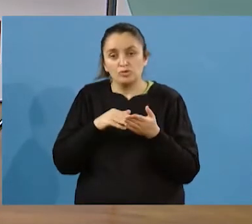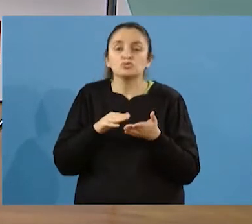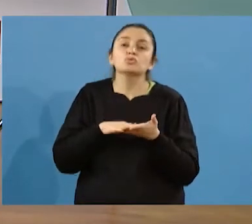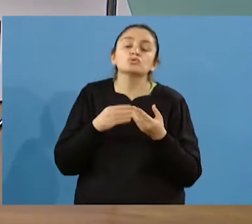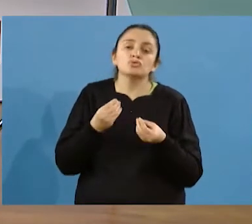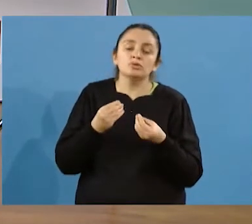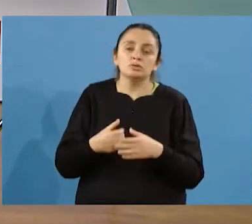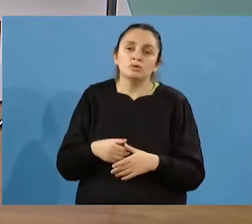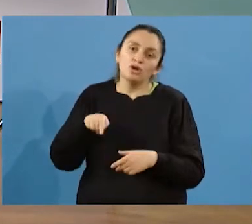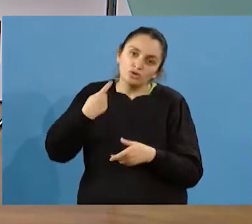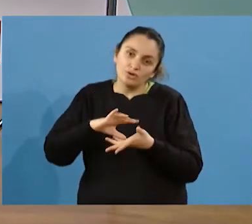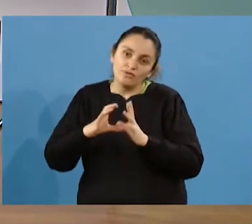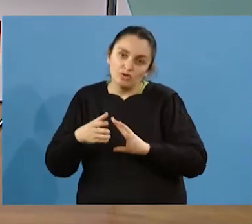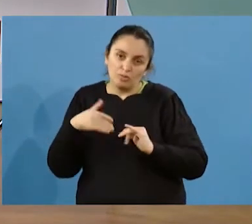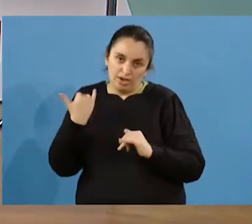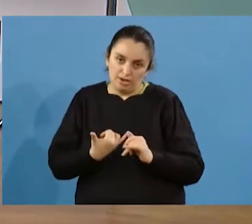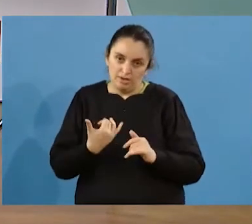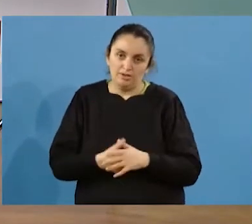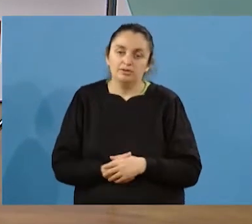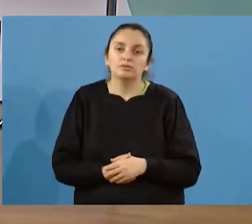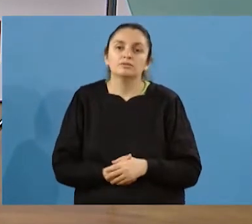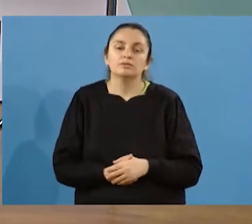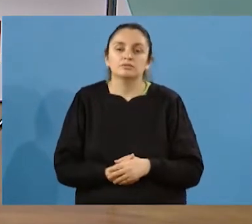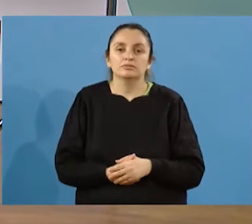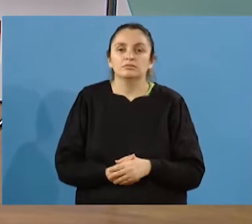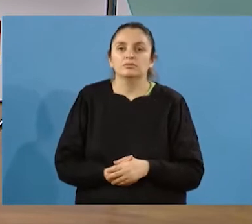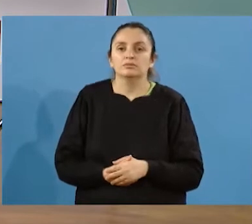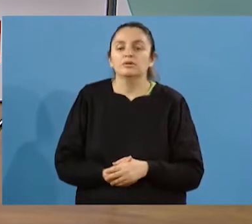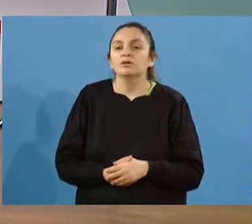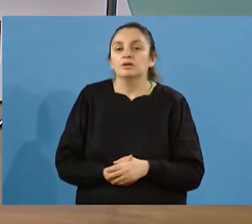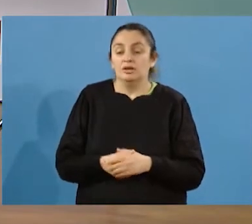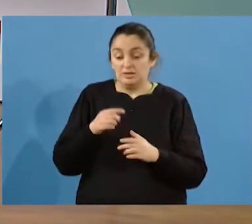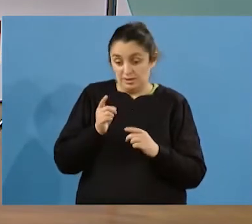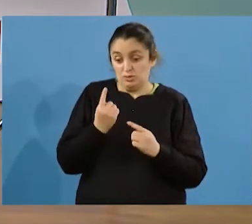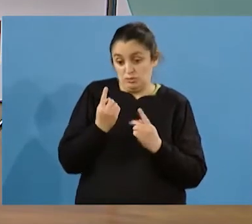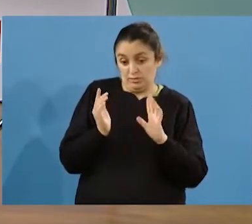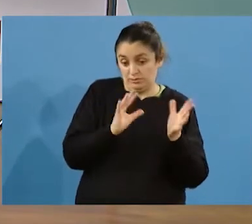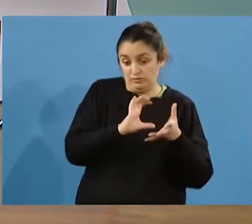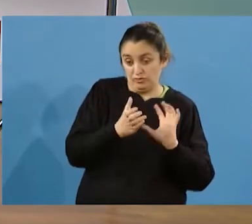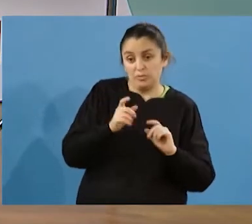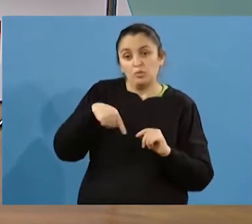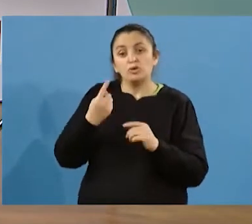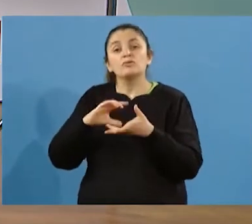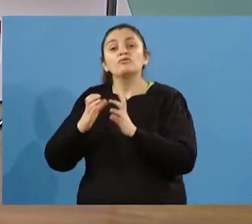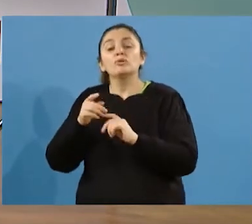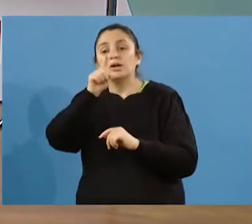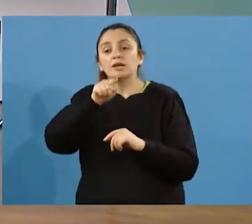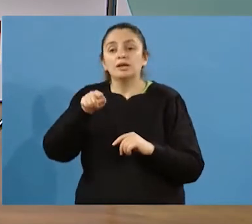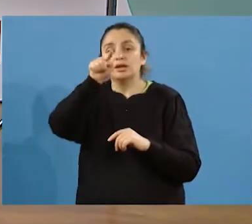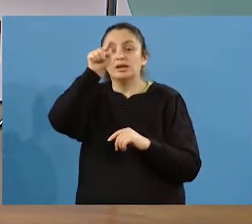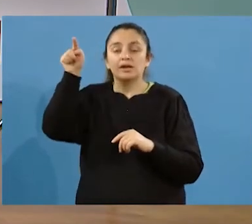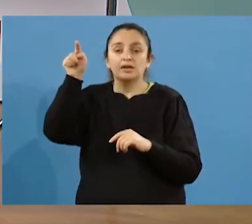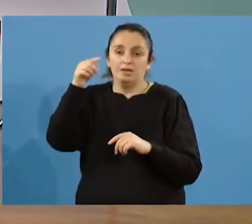encontrar esa base y es sacar la raíz del 27 entonces